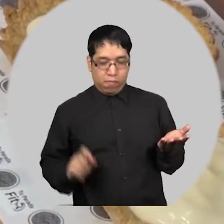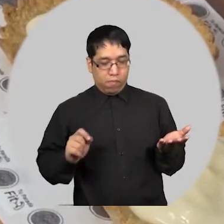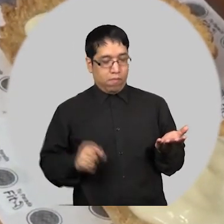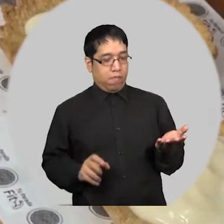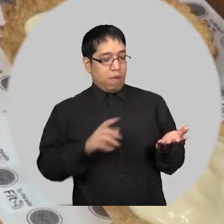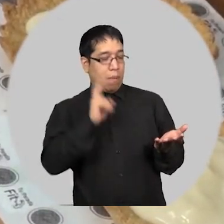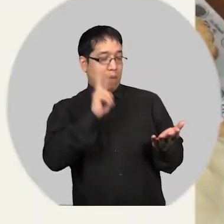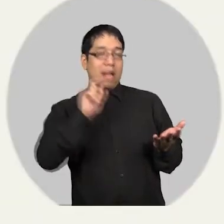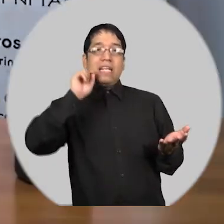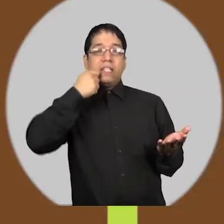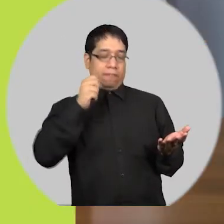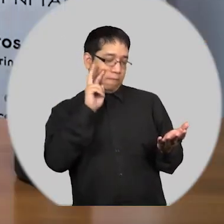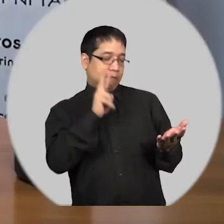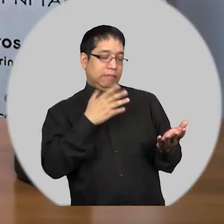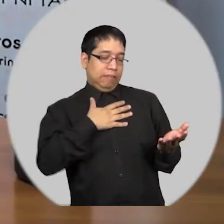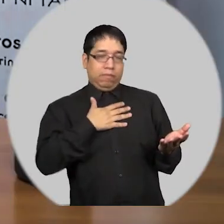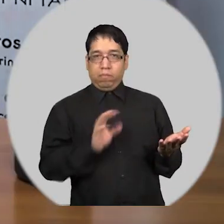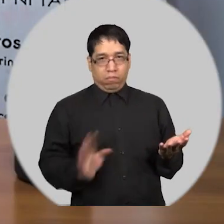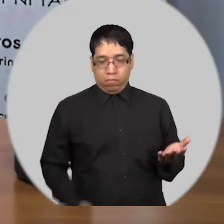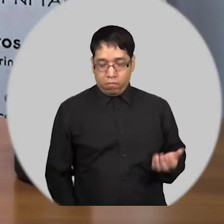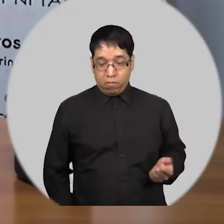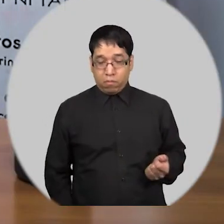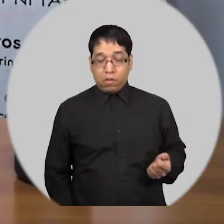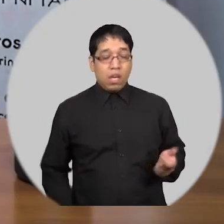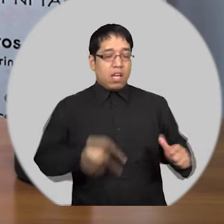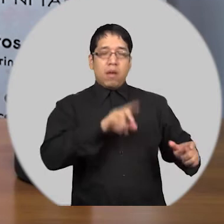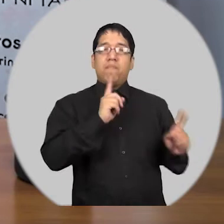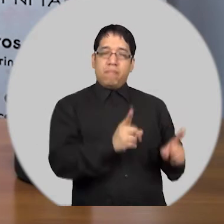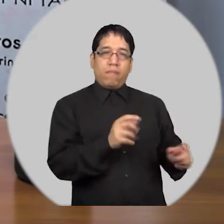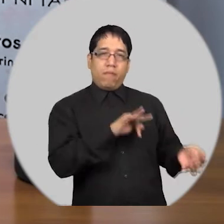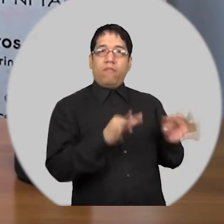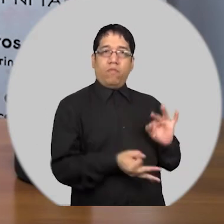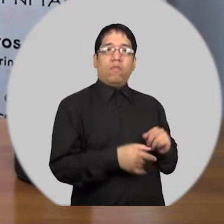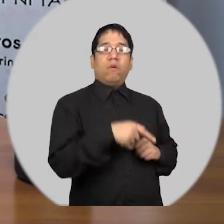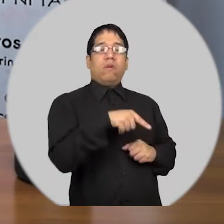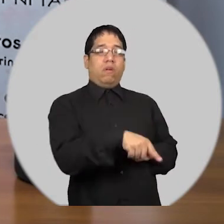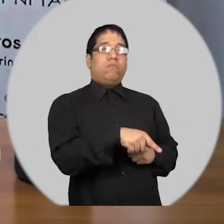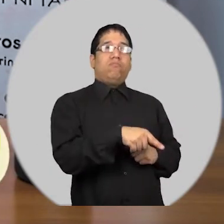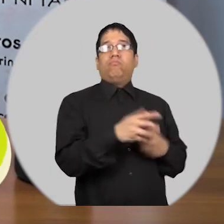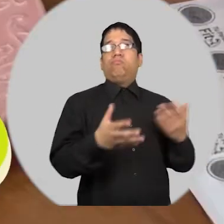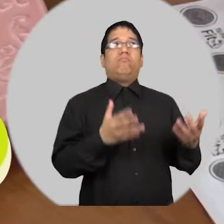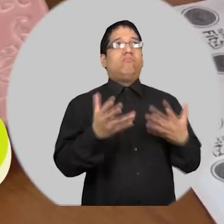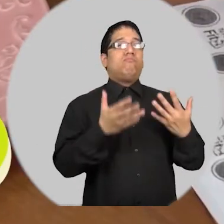decorar. Esta misma preparación de masa pueden hacerla